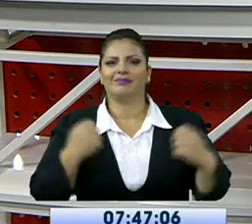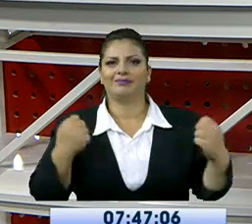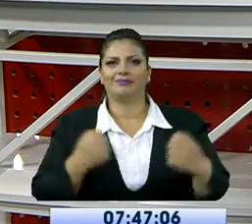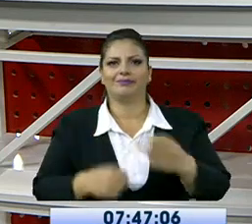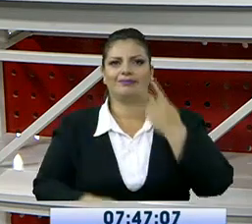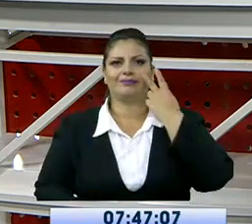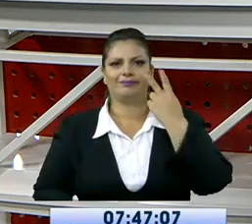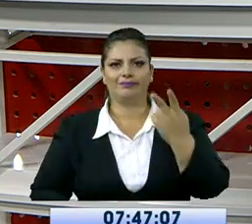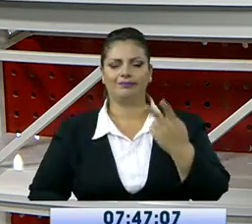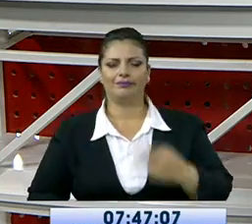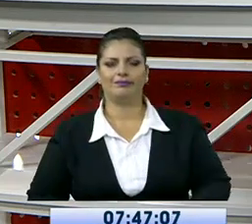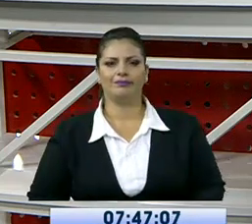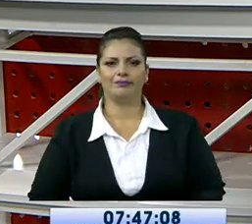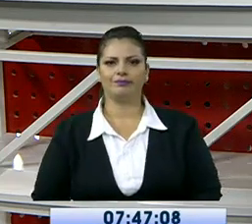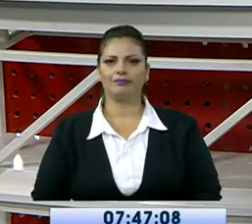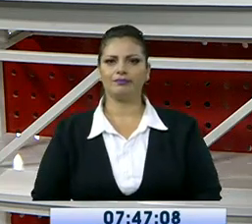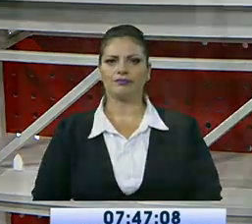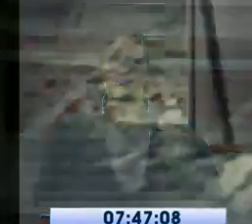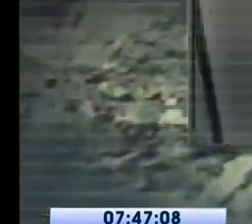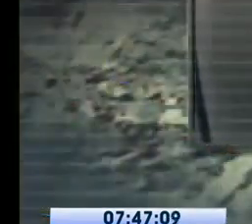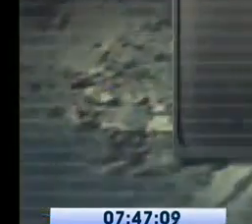Veamos.